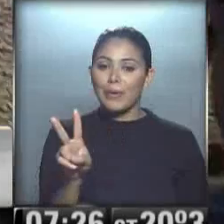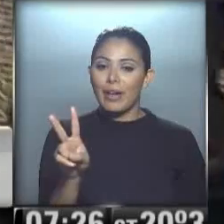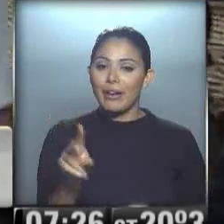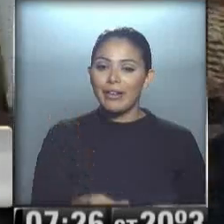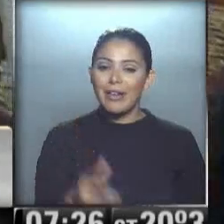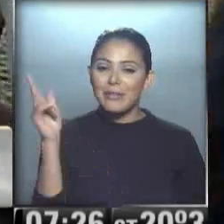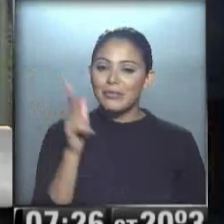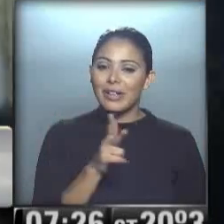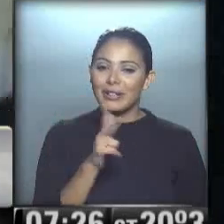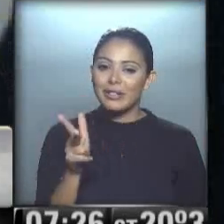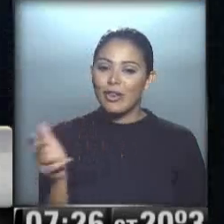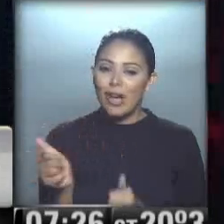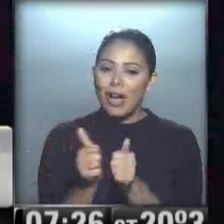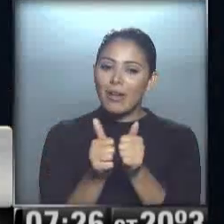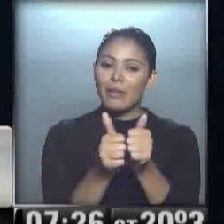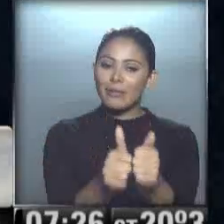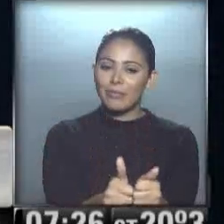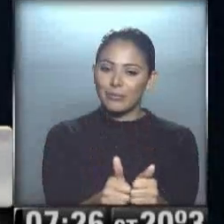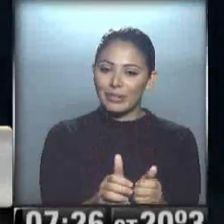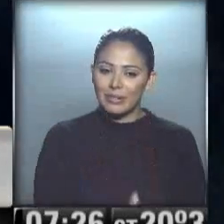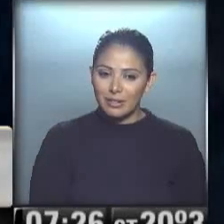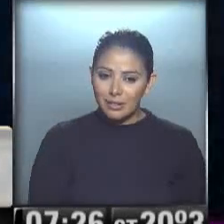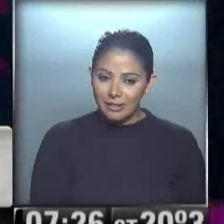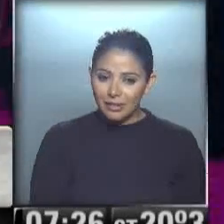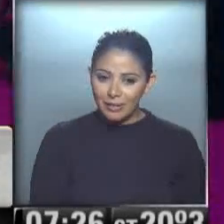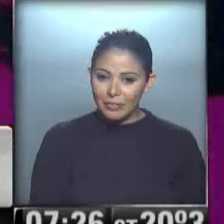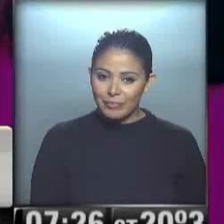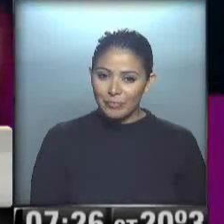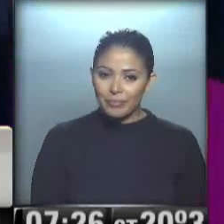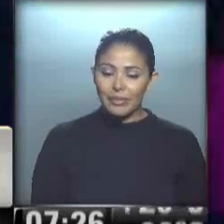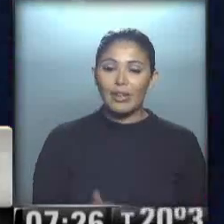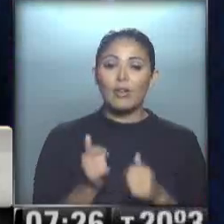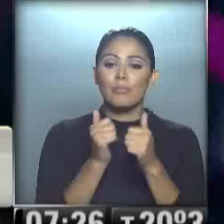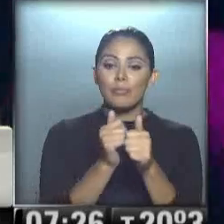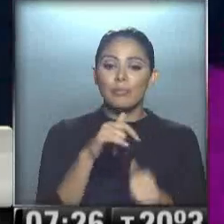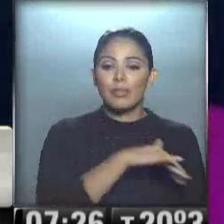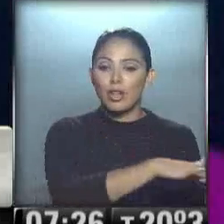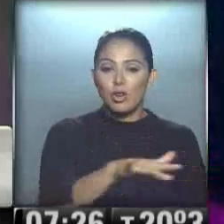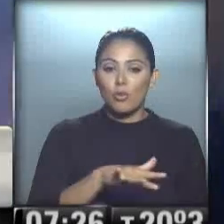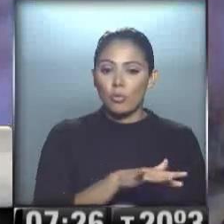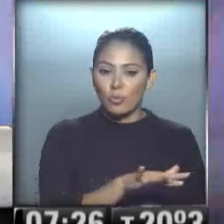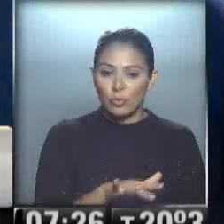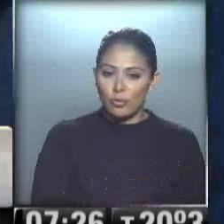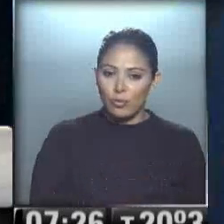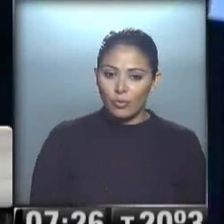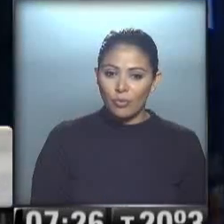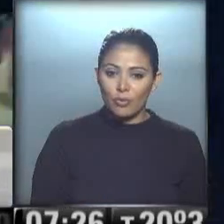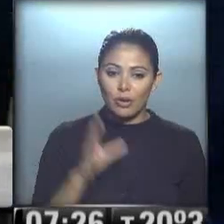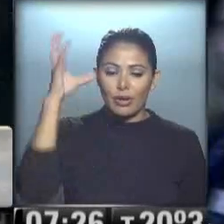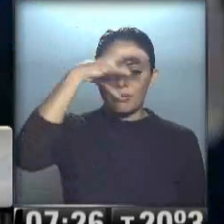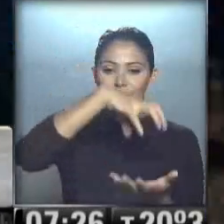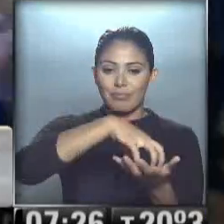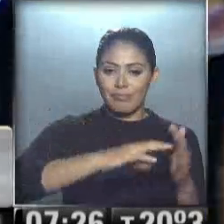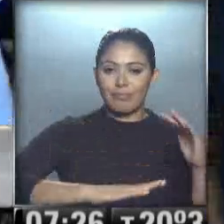Francisco Obama la salida de este de este sector del Palacio